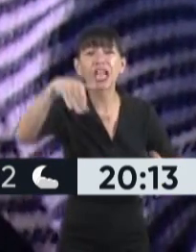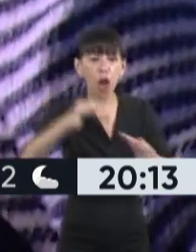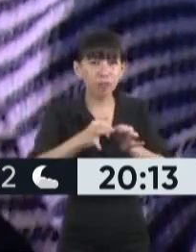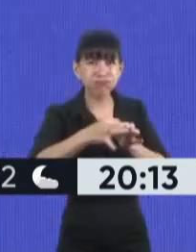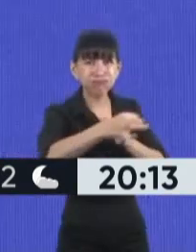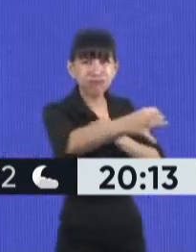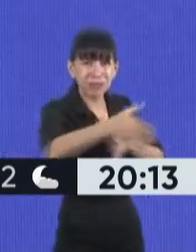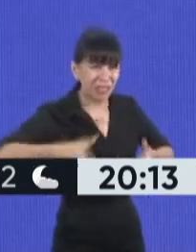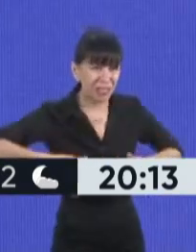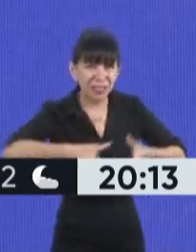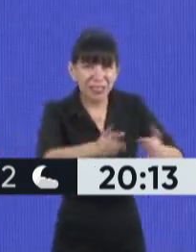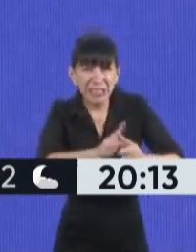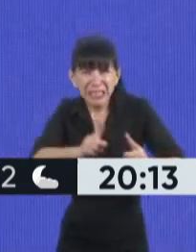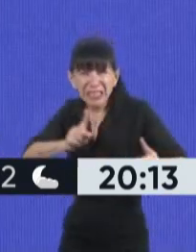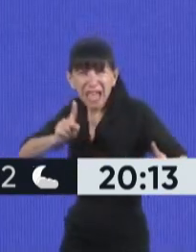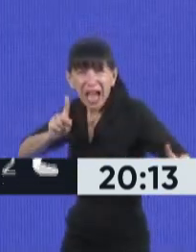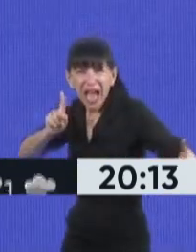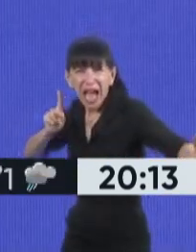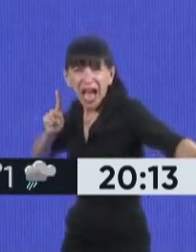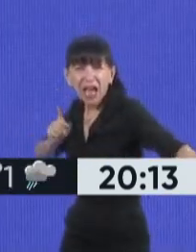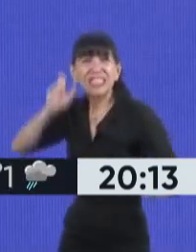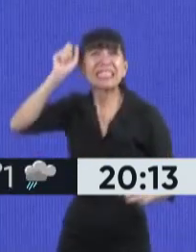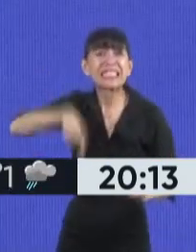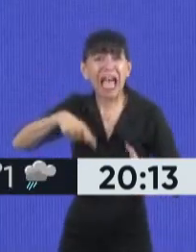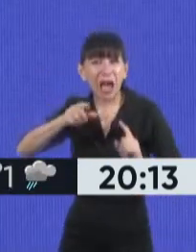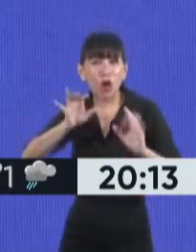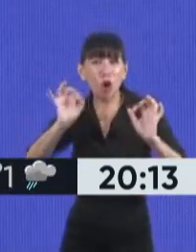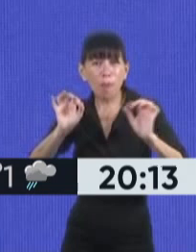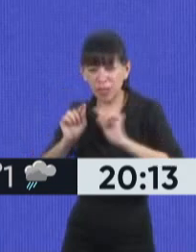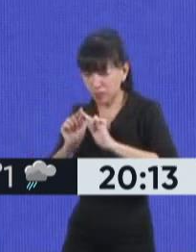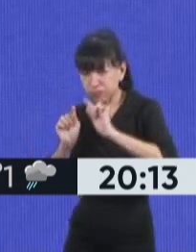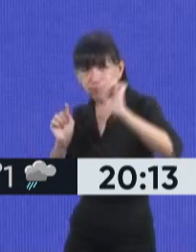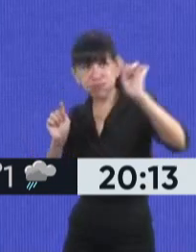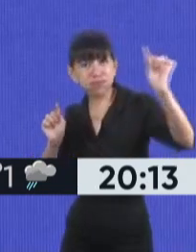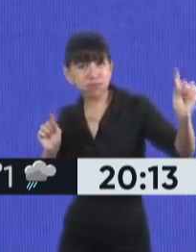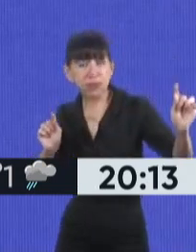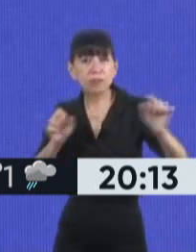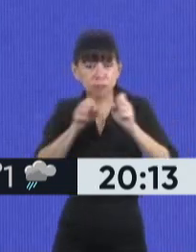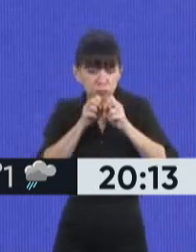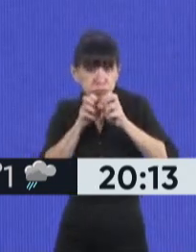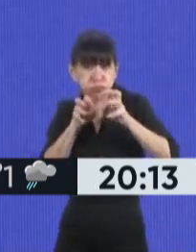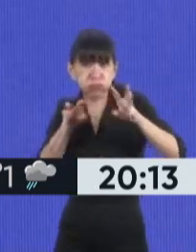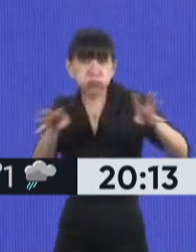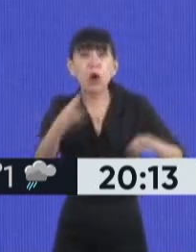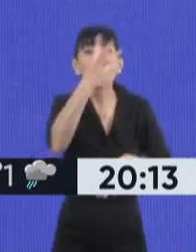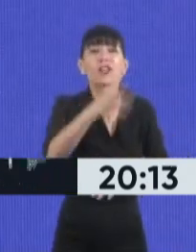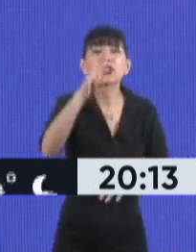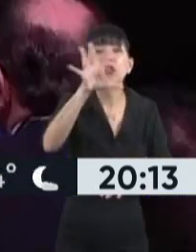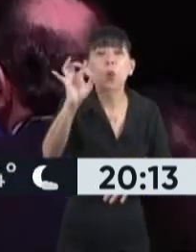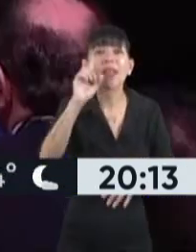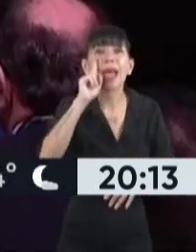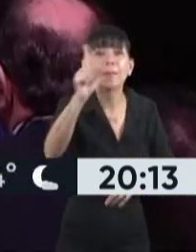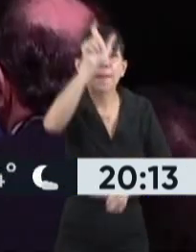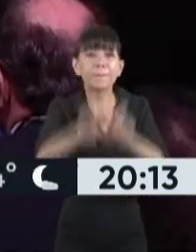kilómetros. Un acueducto, cruza todo el Chaco. Lleva agua a 450.000 chaqueños y